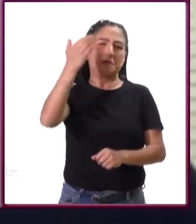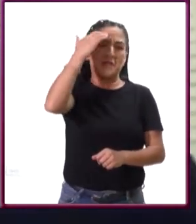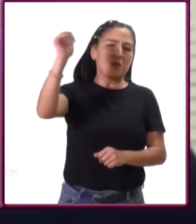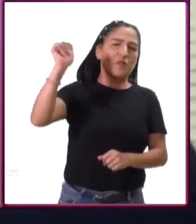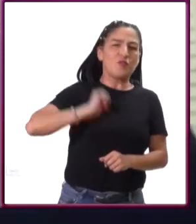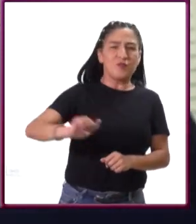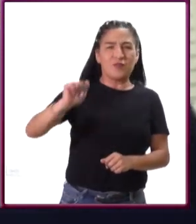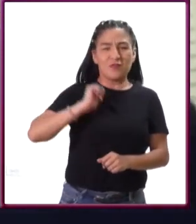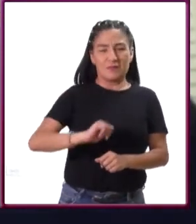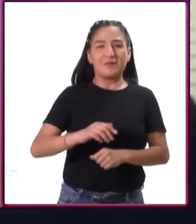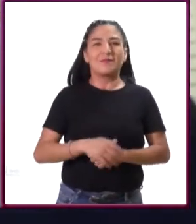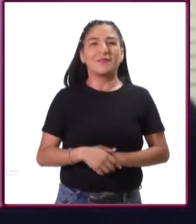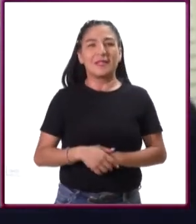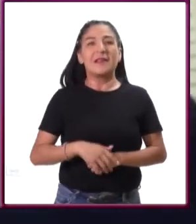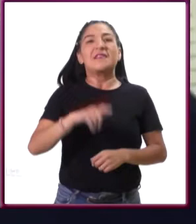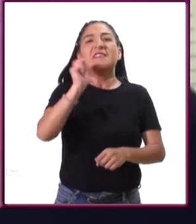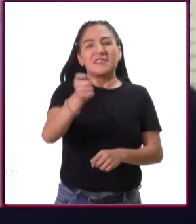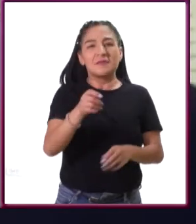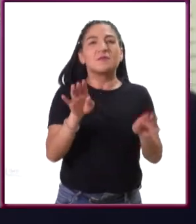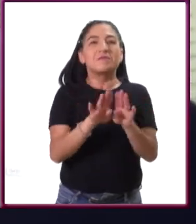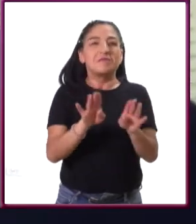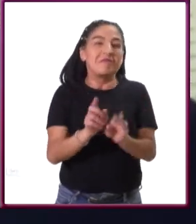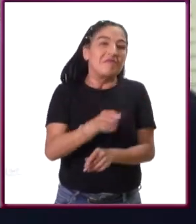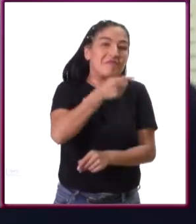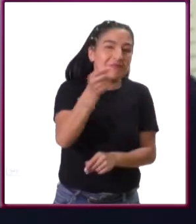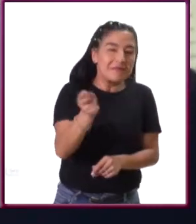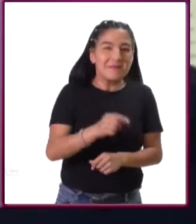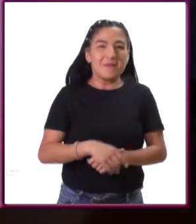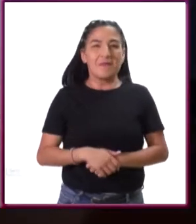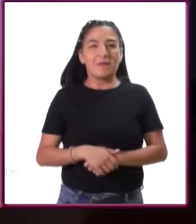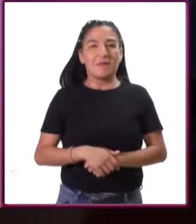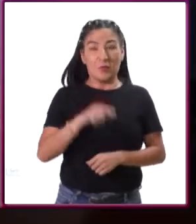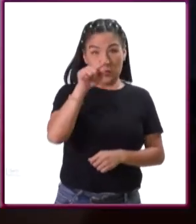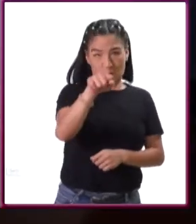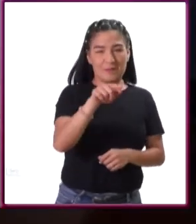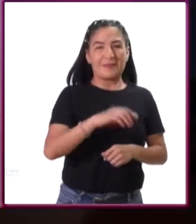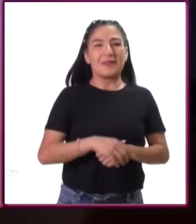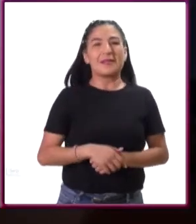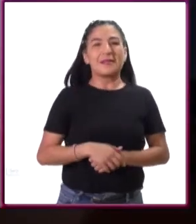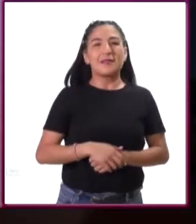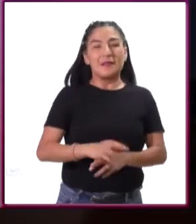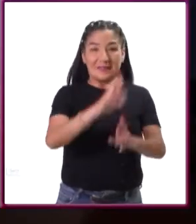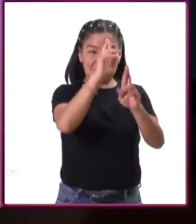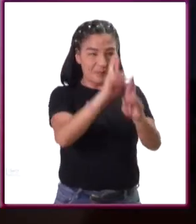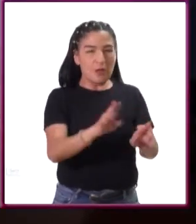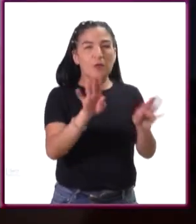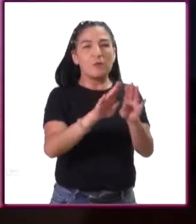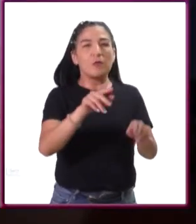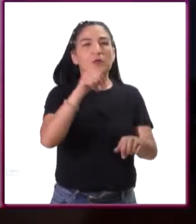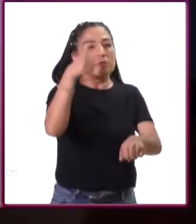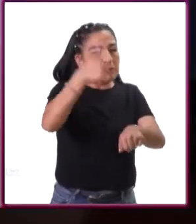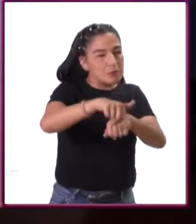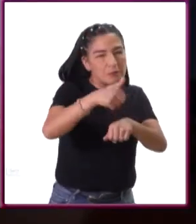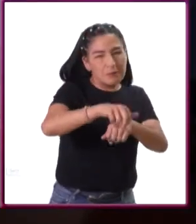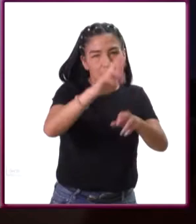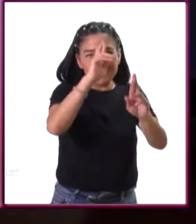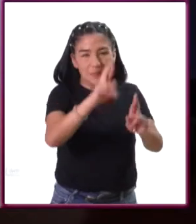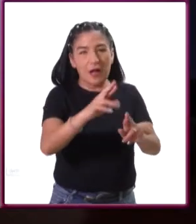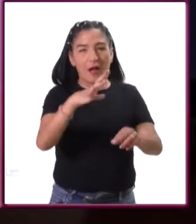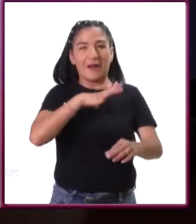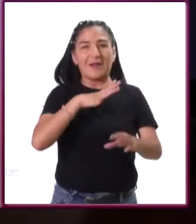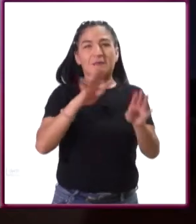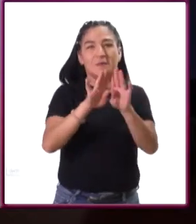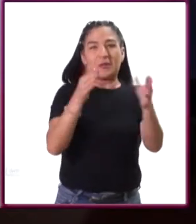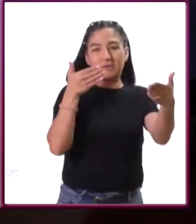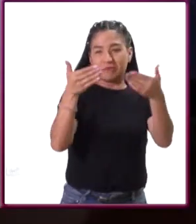usaba, que se supone que si tú respetas esas proporciones, vas a tener imágenes mucho más estéticas,